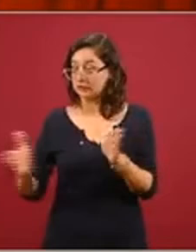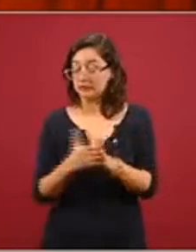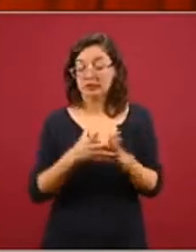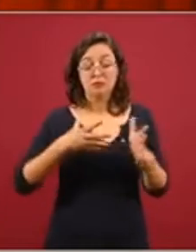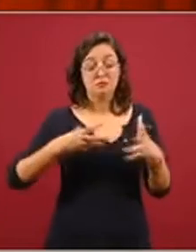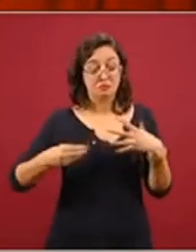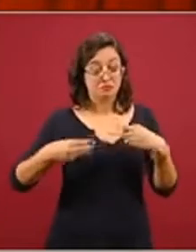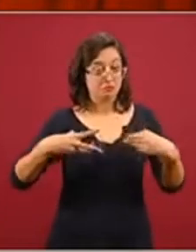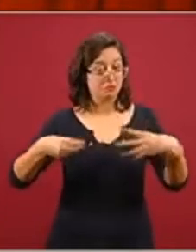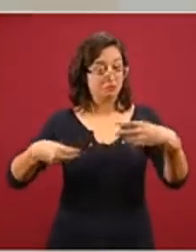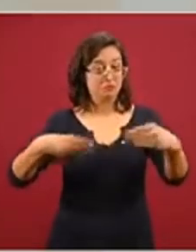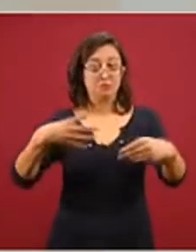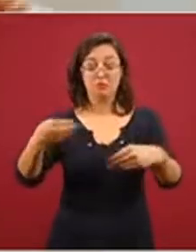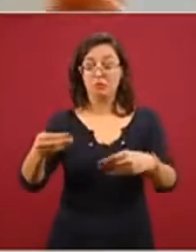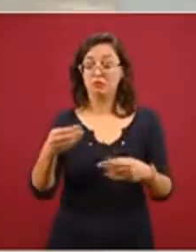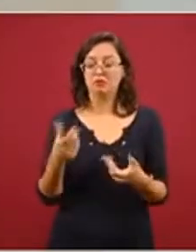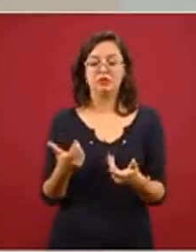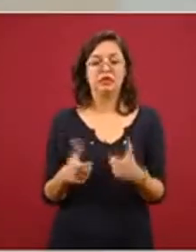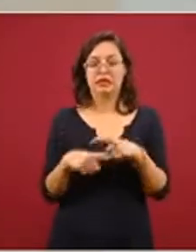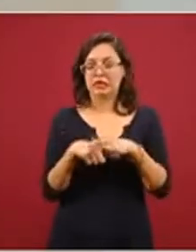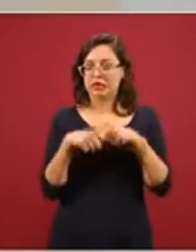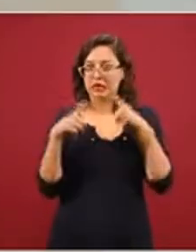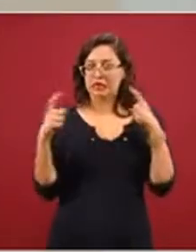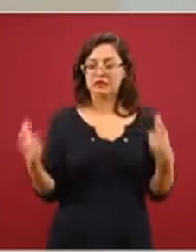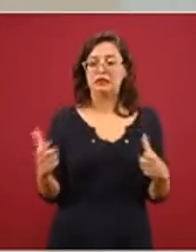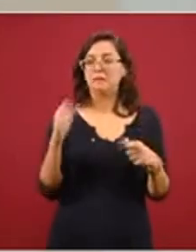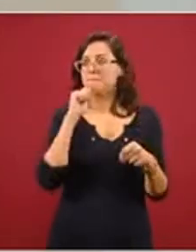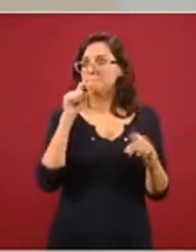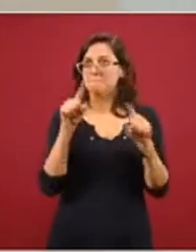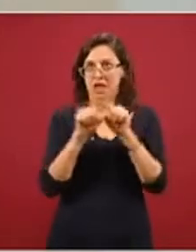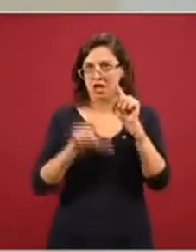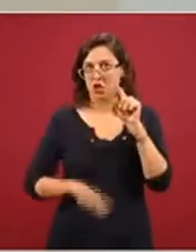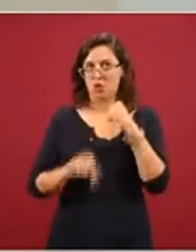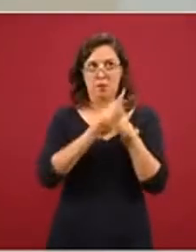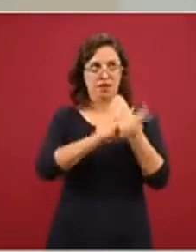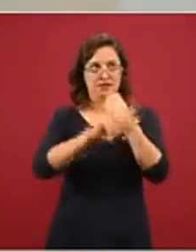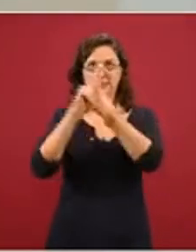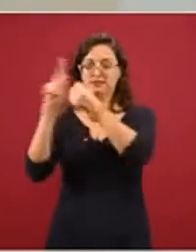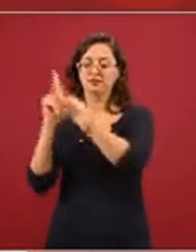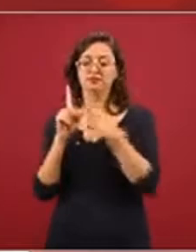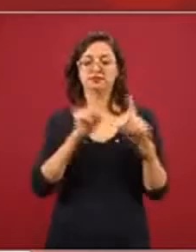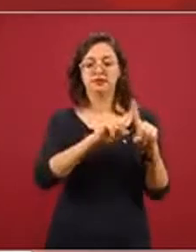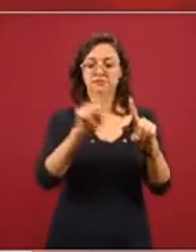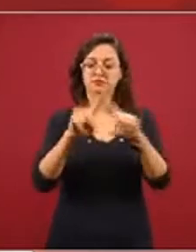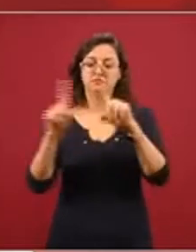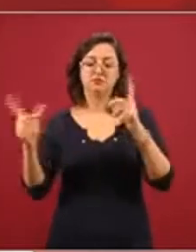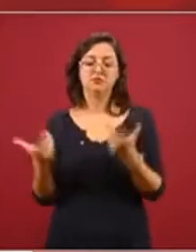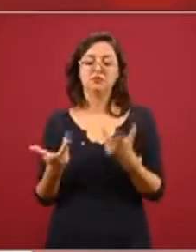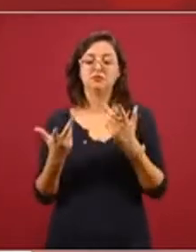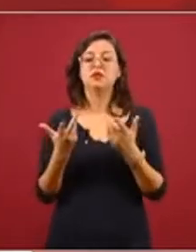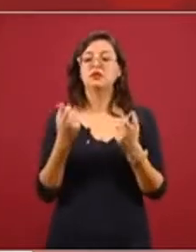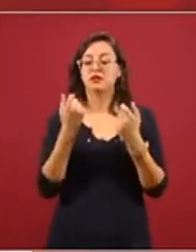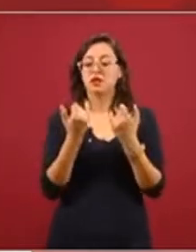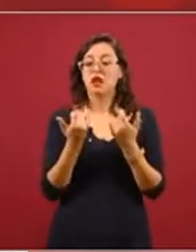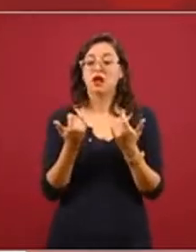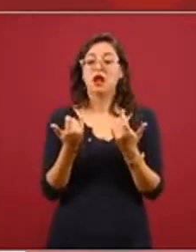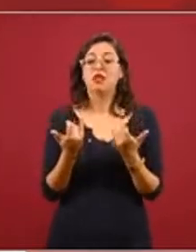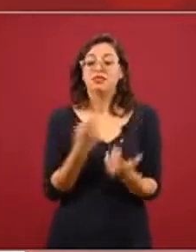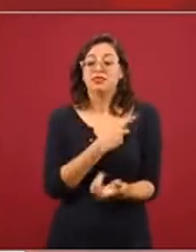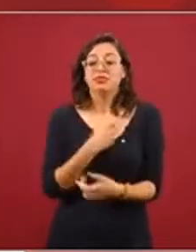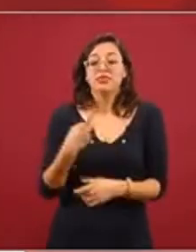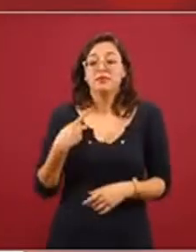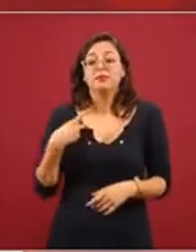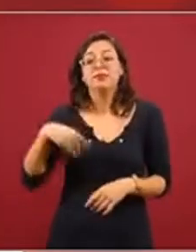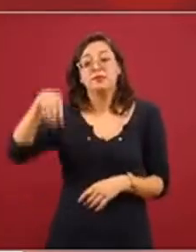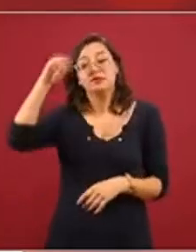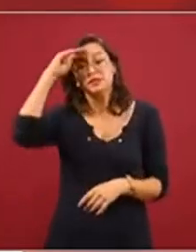activa para México y para las distintas regiones que enfrentan el COVID, que es todo el territorio nacional, hay que